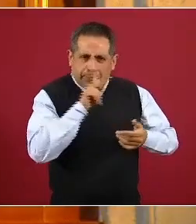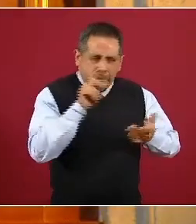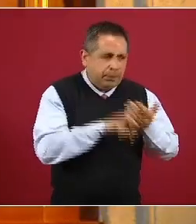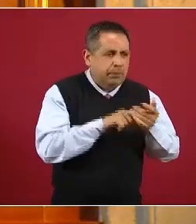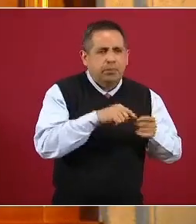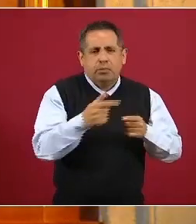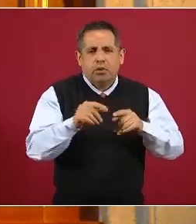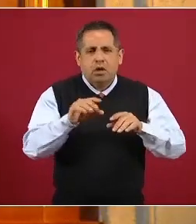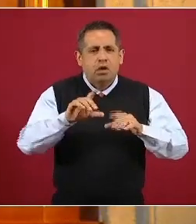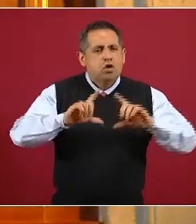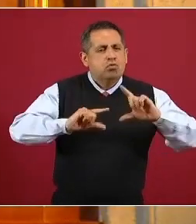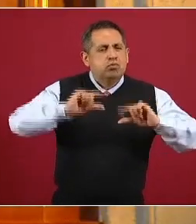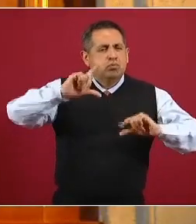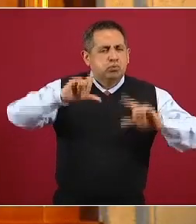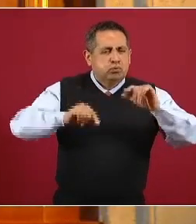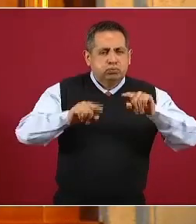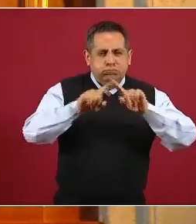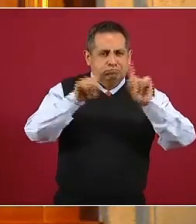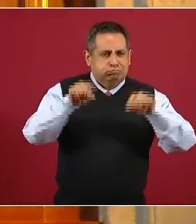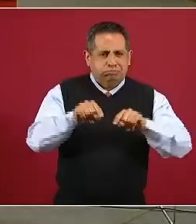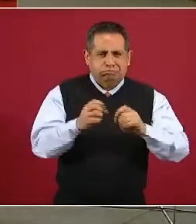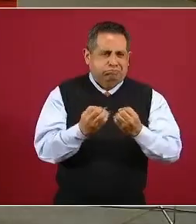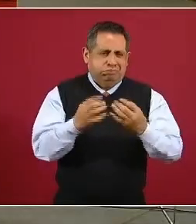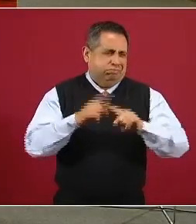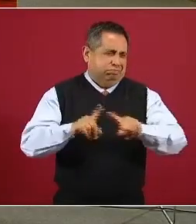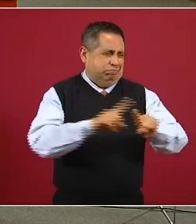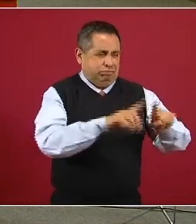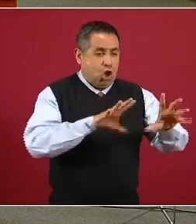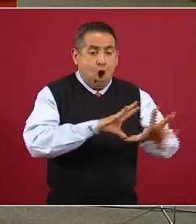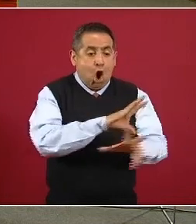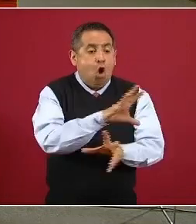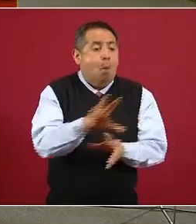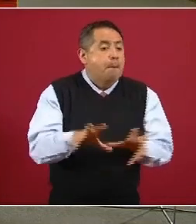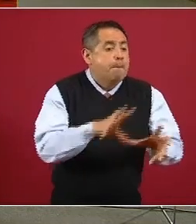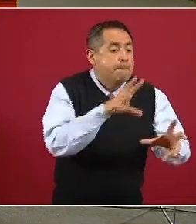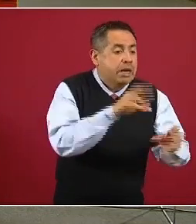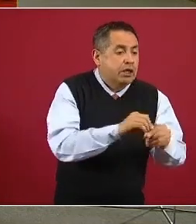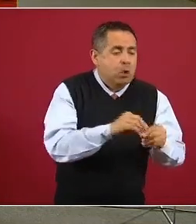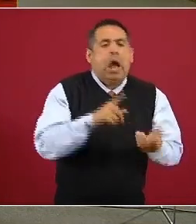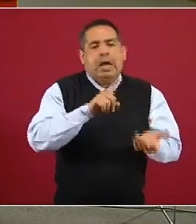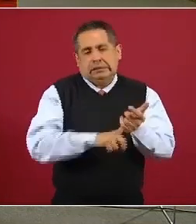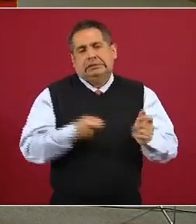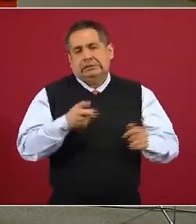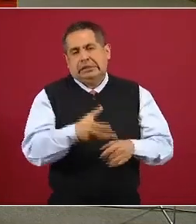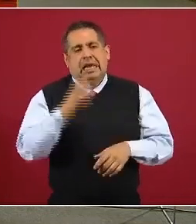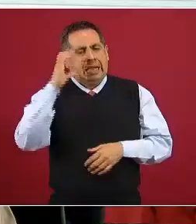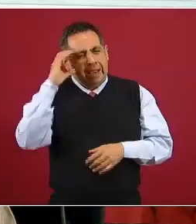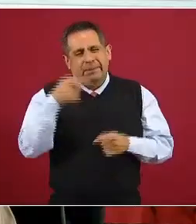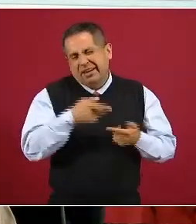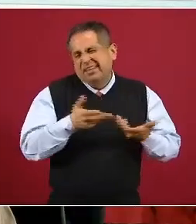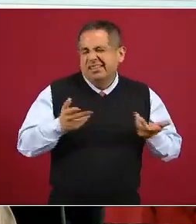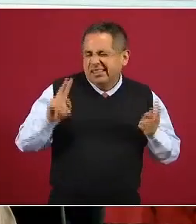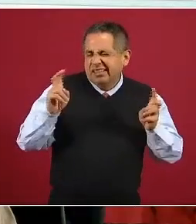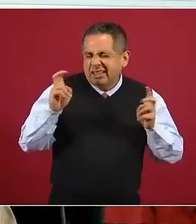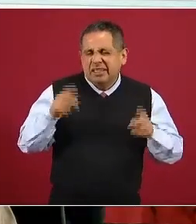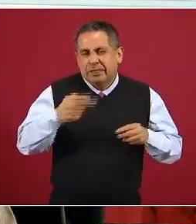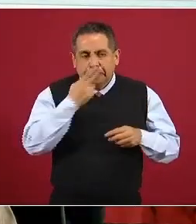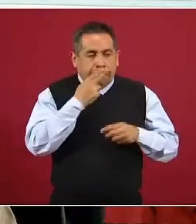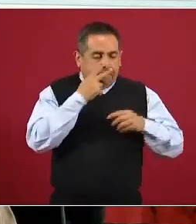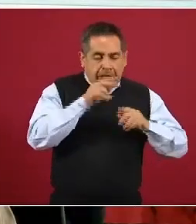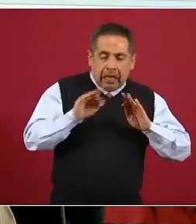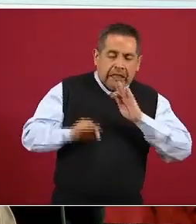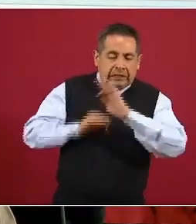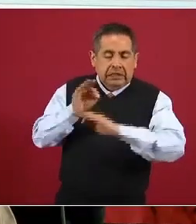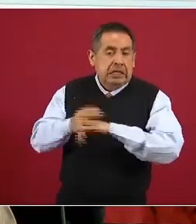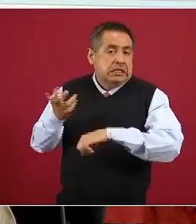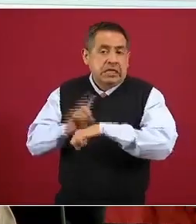otro equipamiento que es necesario para la atención del paciente y el personal de salud, así como los insumos que son necesarios para atender